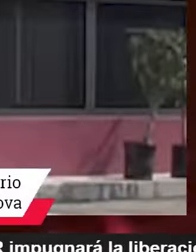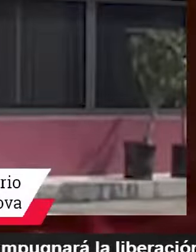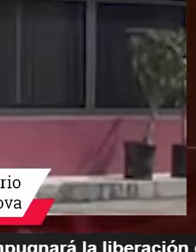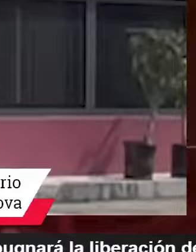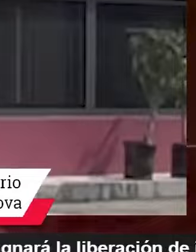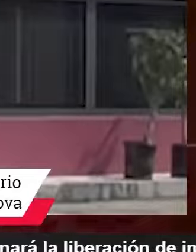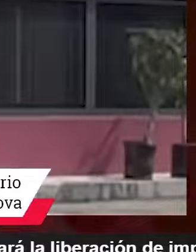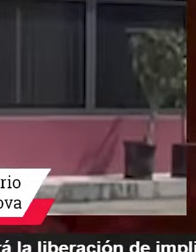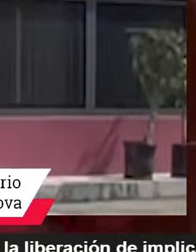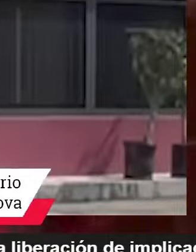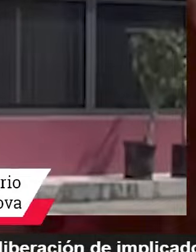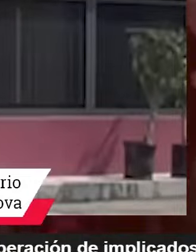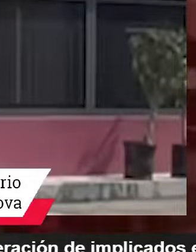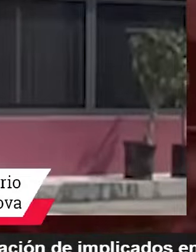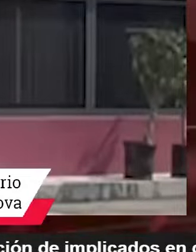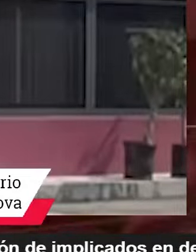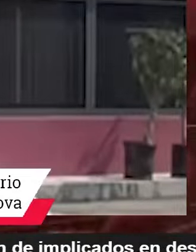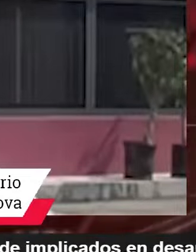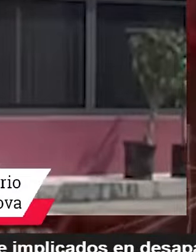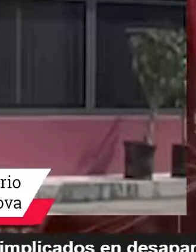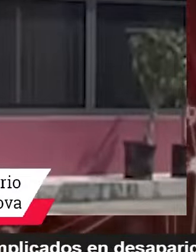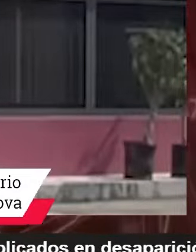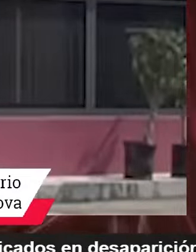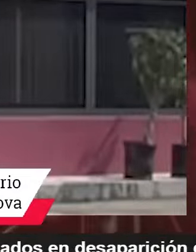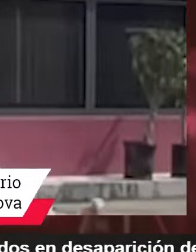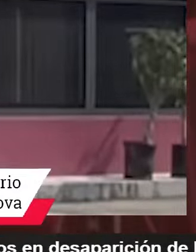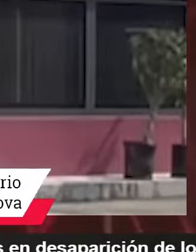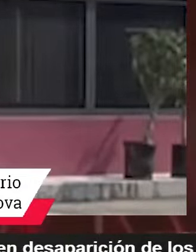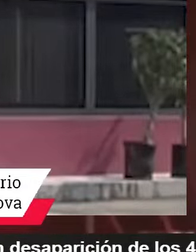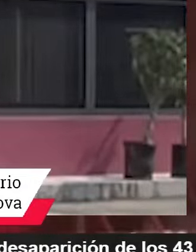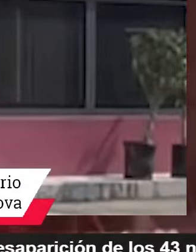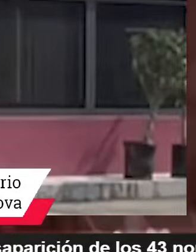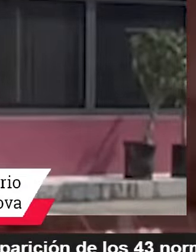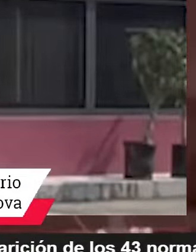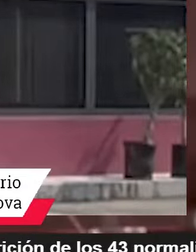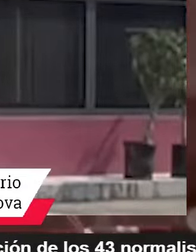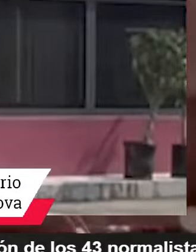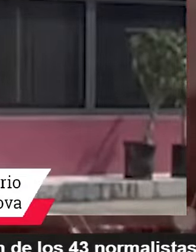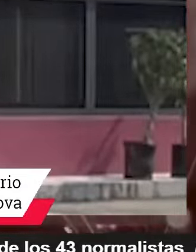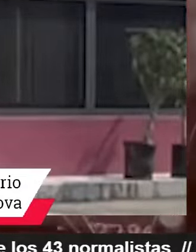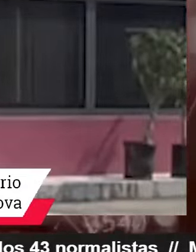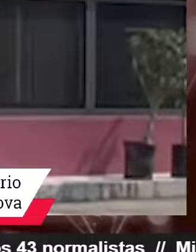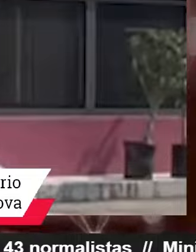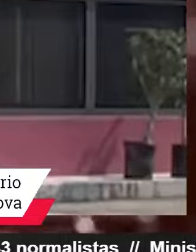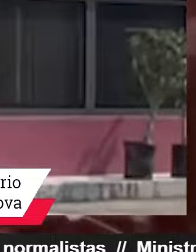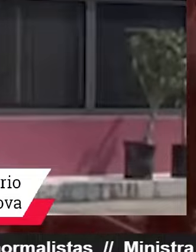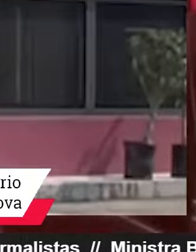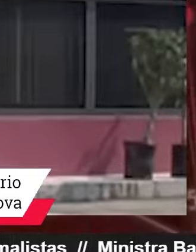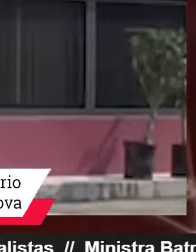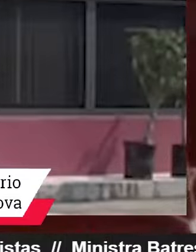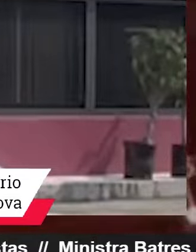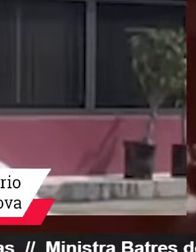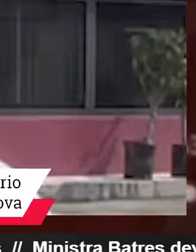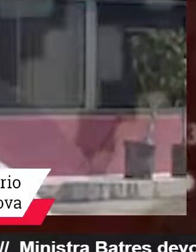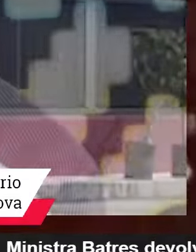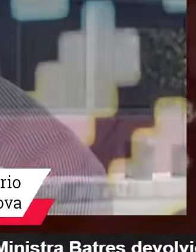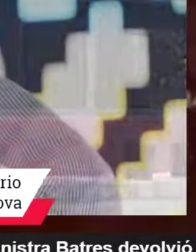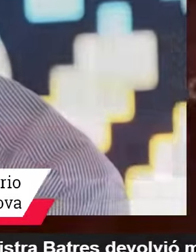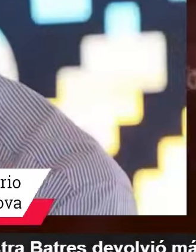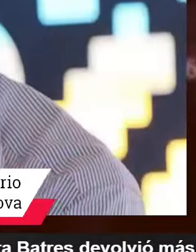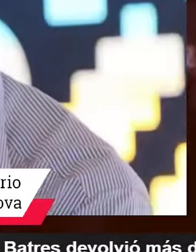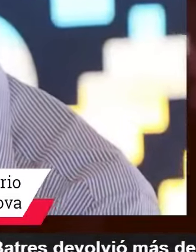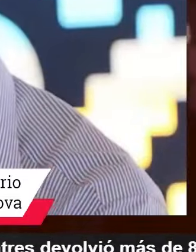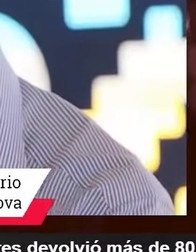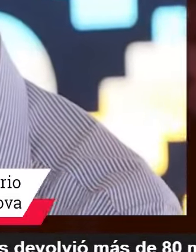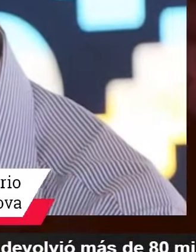para y Eh pues decir que estas eh instituciones o más bien organismos internacionales que no